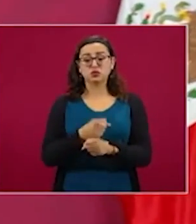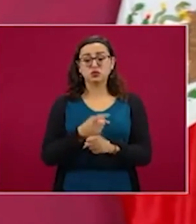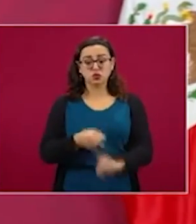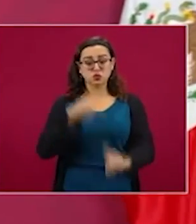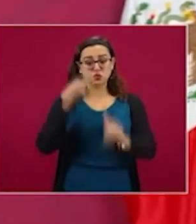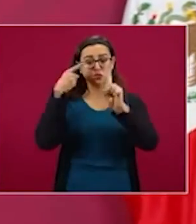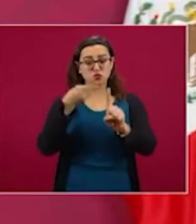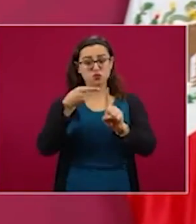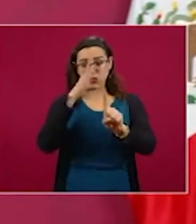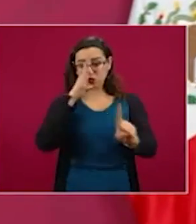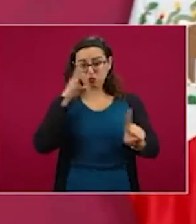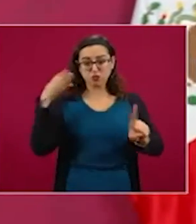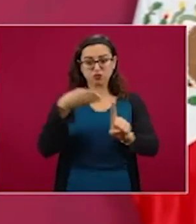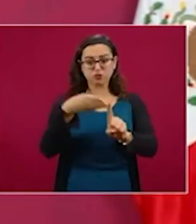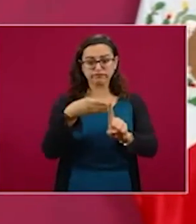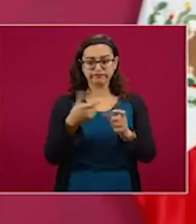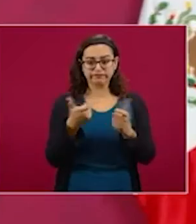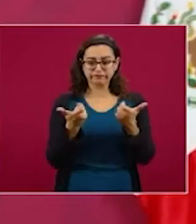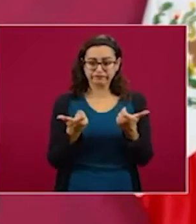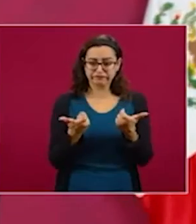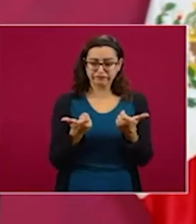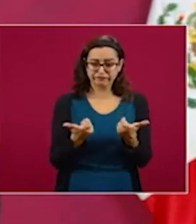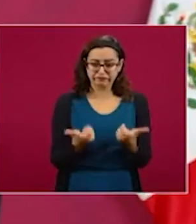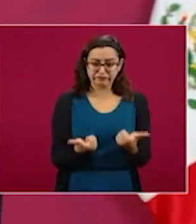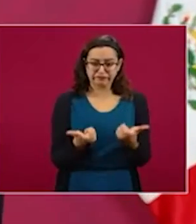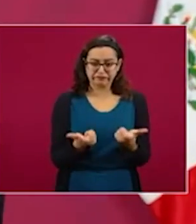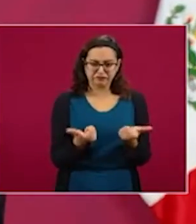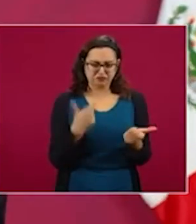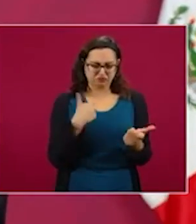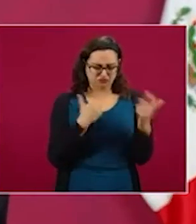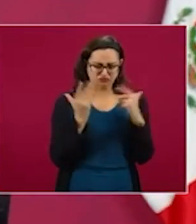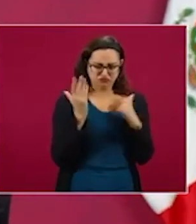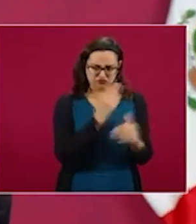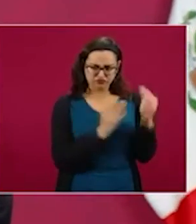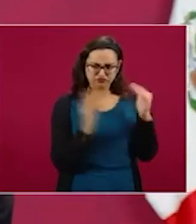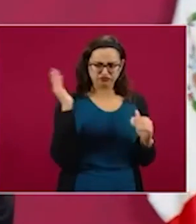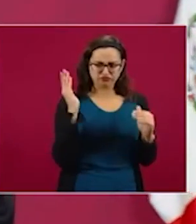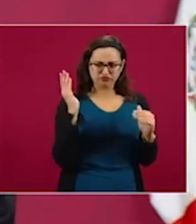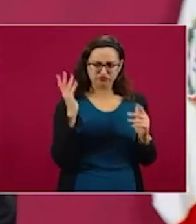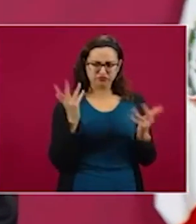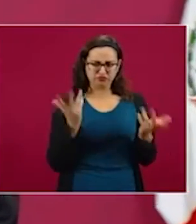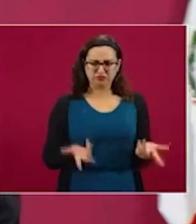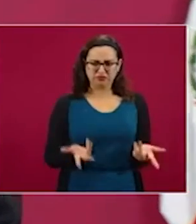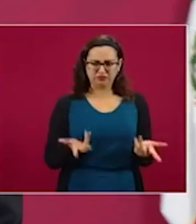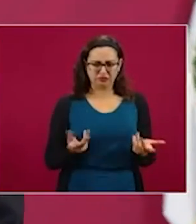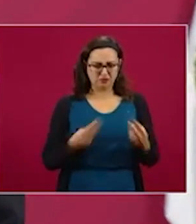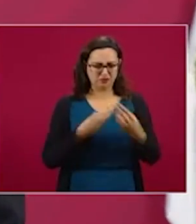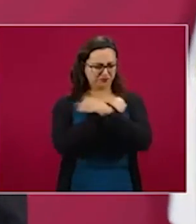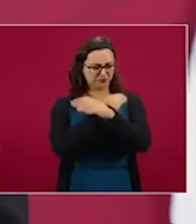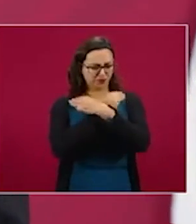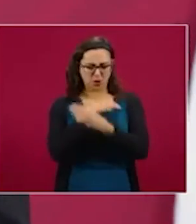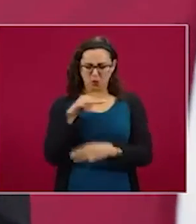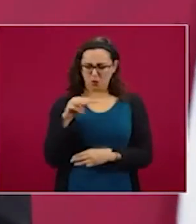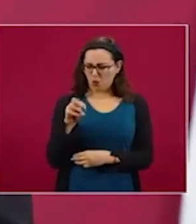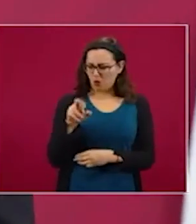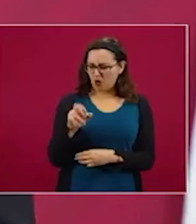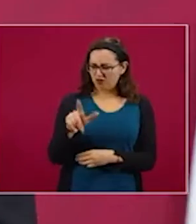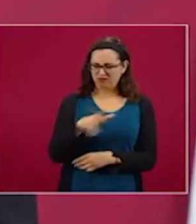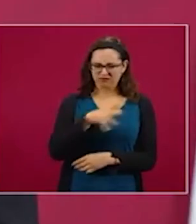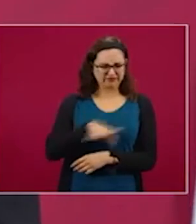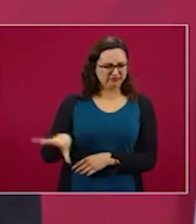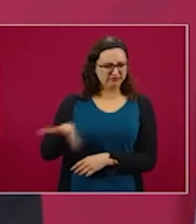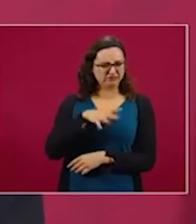lo material, el triunfar a toda costa, sin escrúpulos morales de ninguna índole,